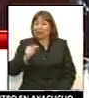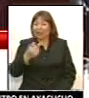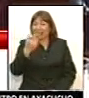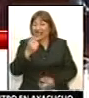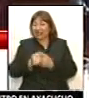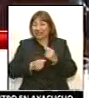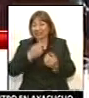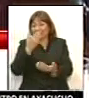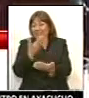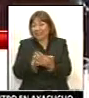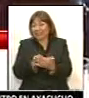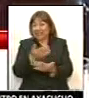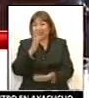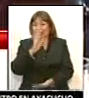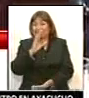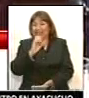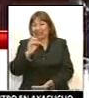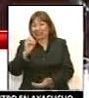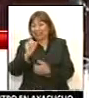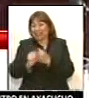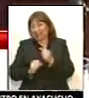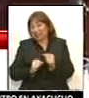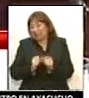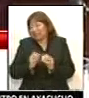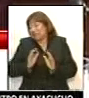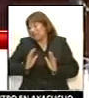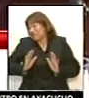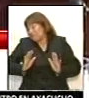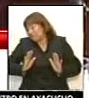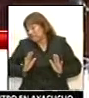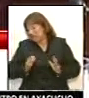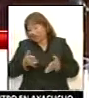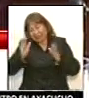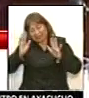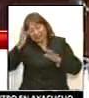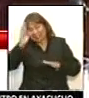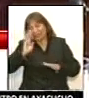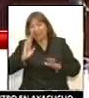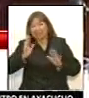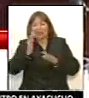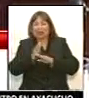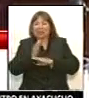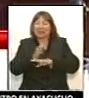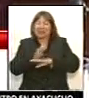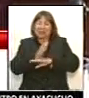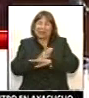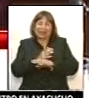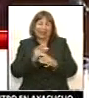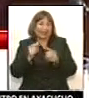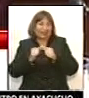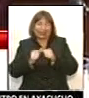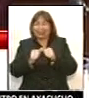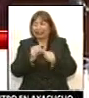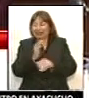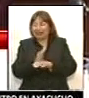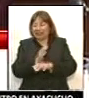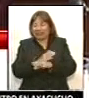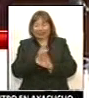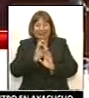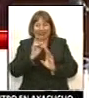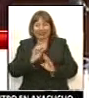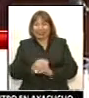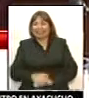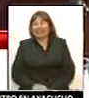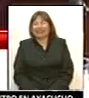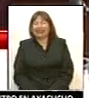si llegaste hace 500 años. Pero, en fin, esos temas, gracias a Dios, no prosperan, pero es bueno que no sigan prosperando y no se sigan